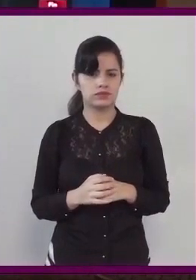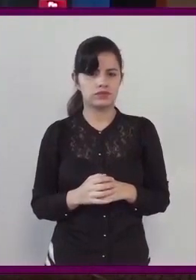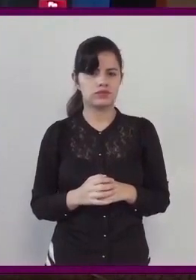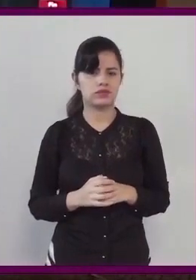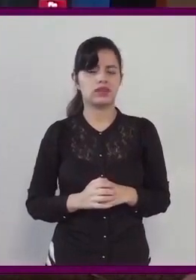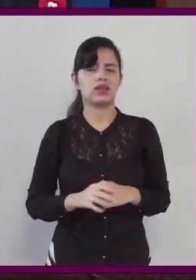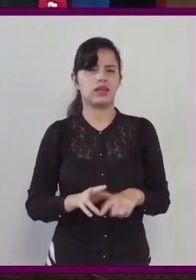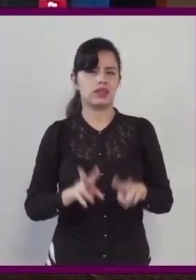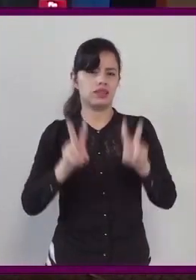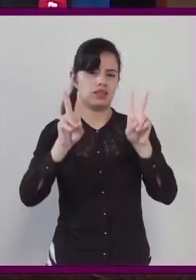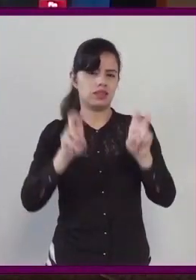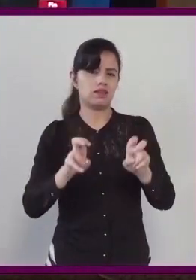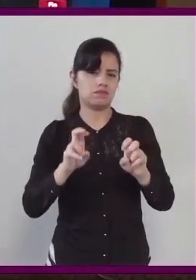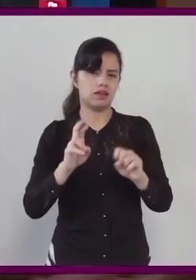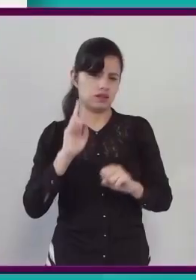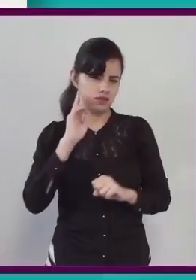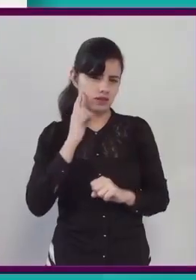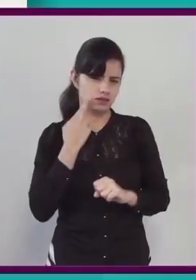¿no?